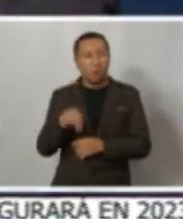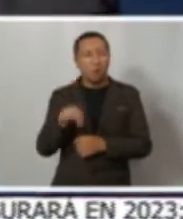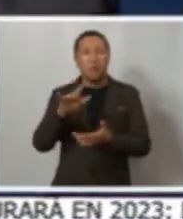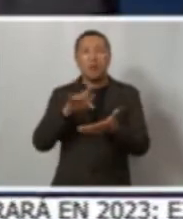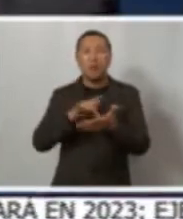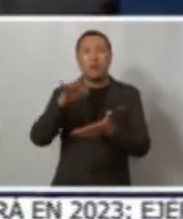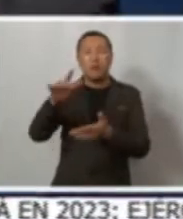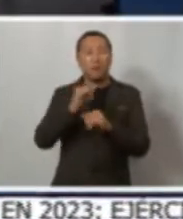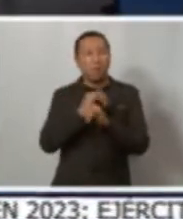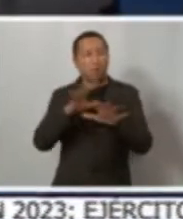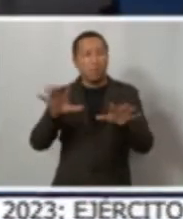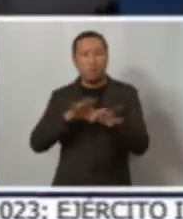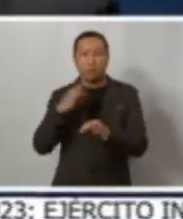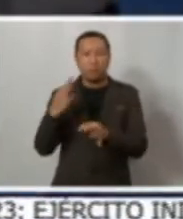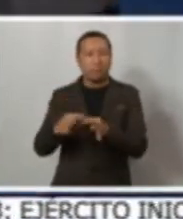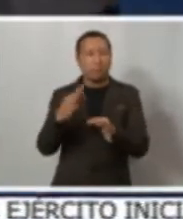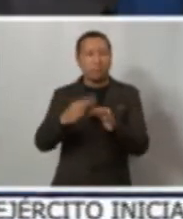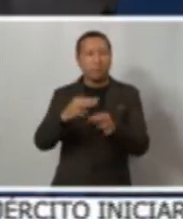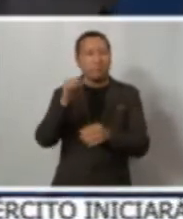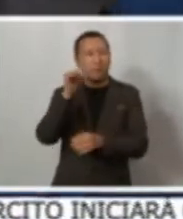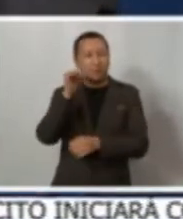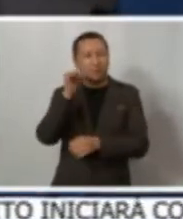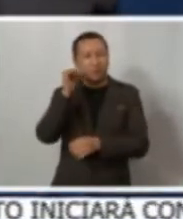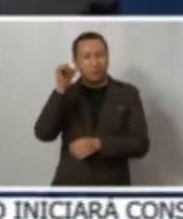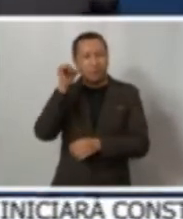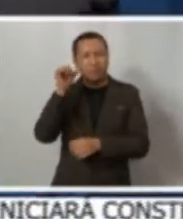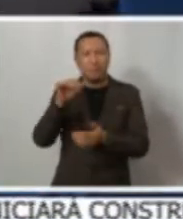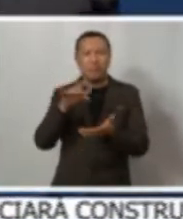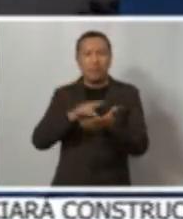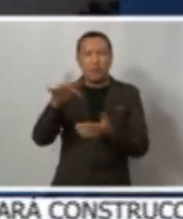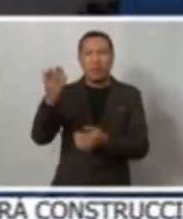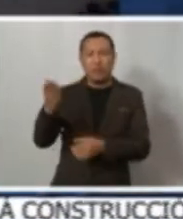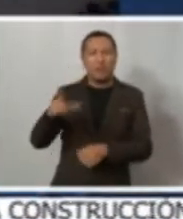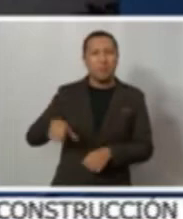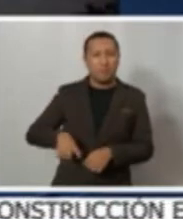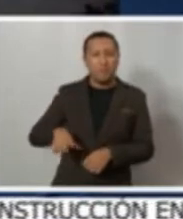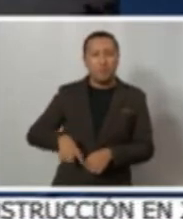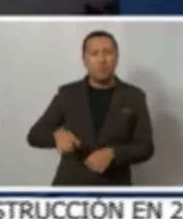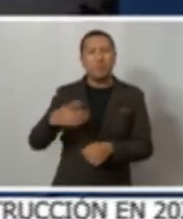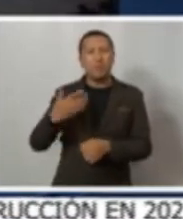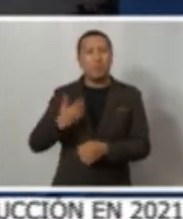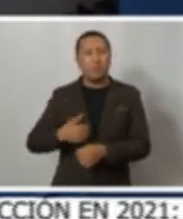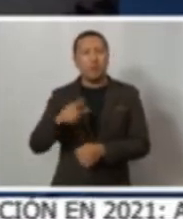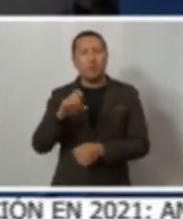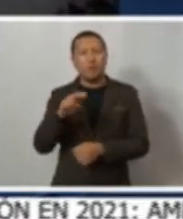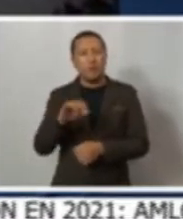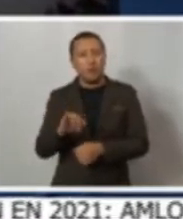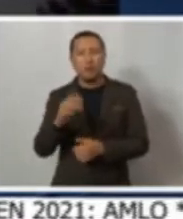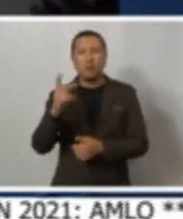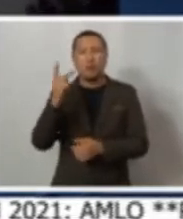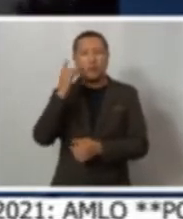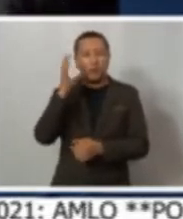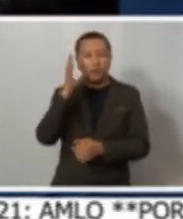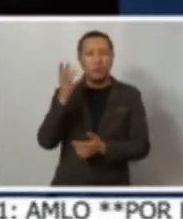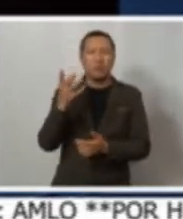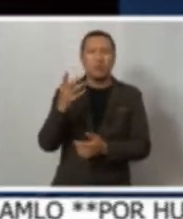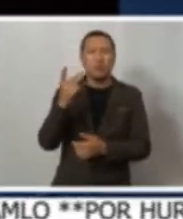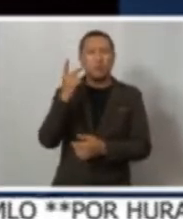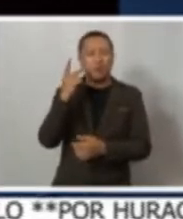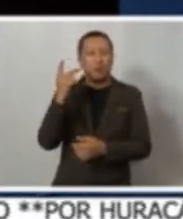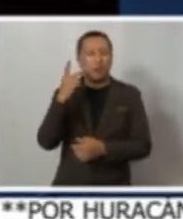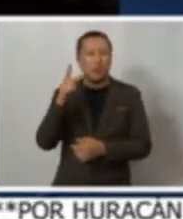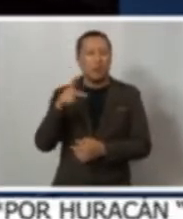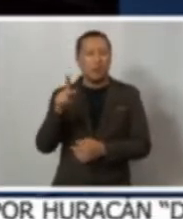informarnos puntualmente desde ayer. Mi reconocimiento para nuestro gobernador, para una servidora. Gracias a Karim Cruz, a Ken, por